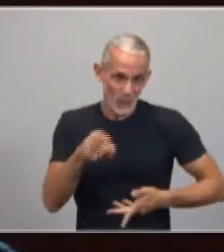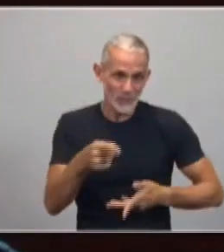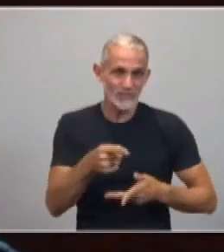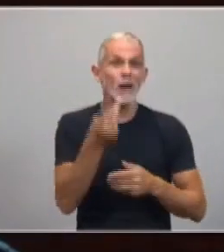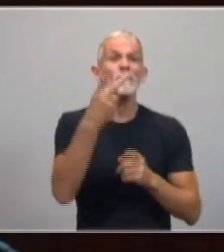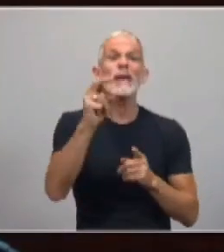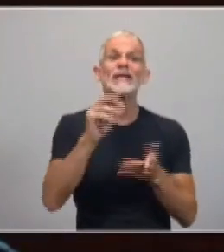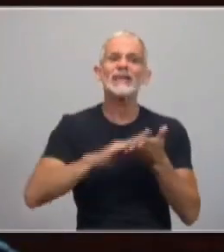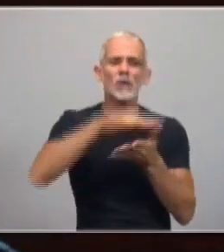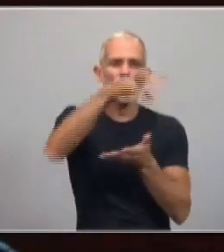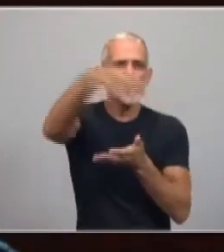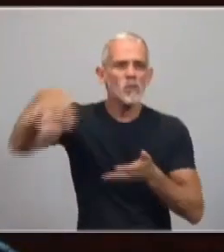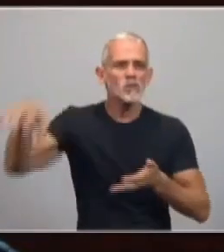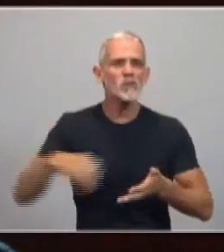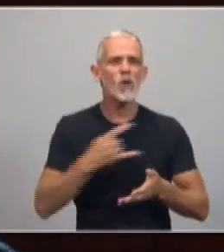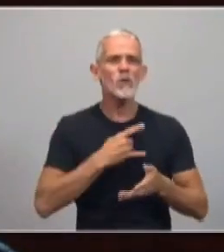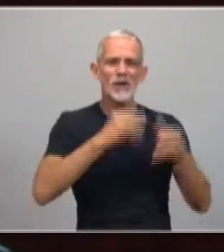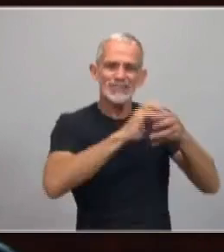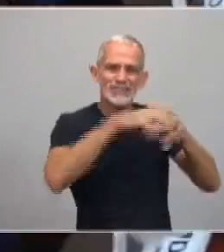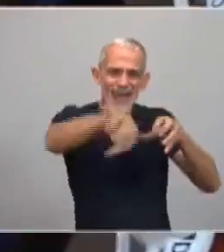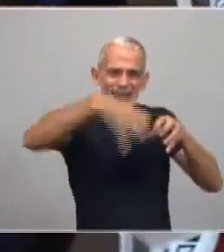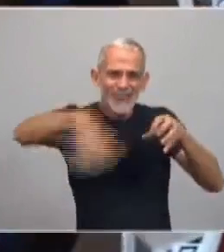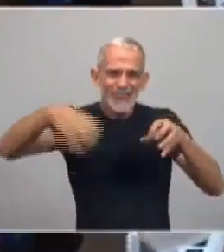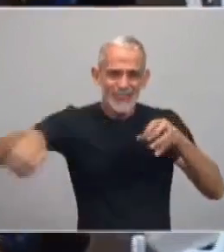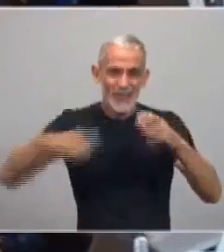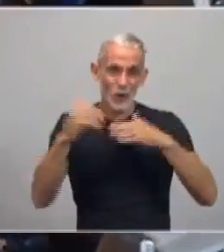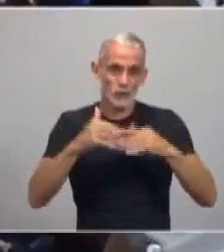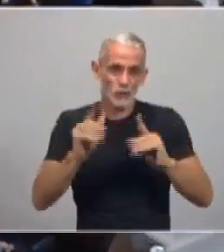universitarios que se encuentran hoy en construcción.